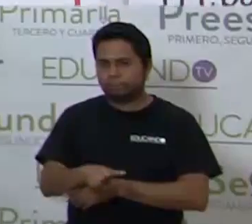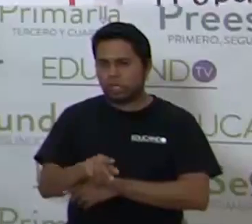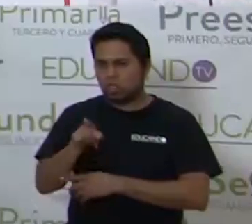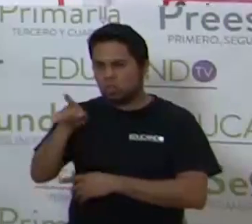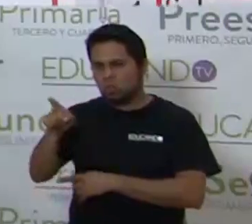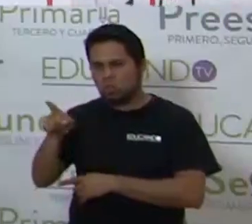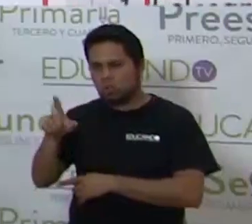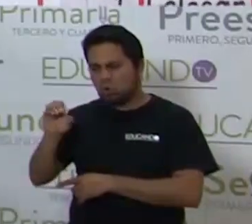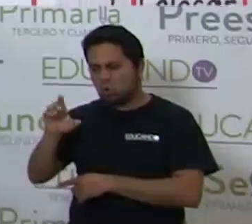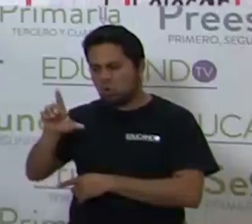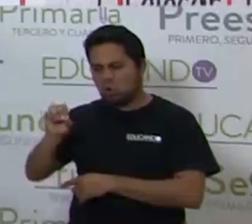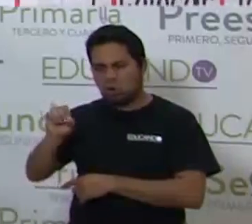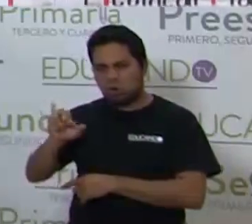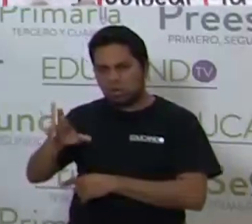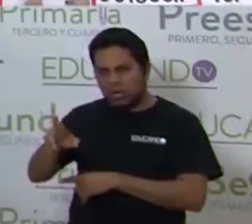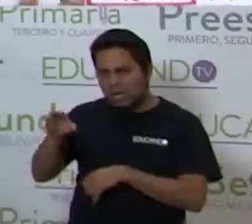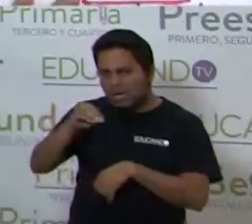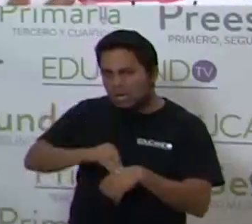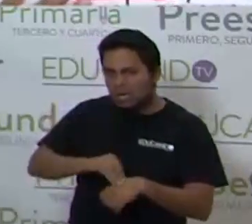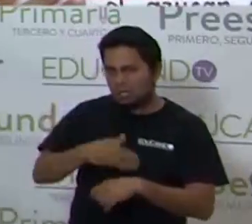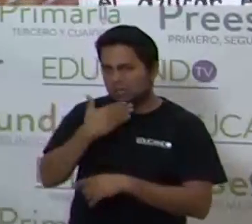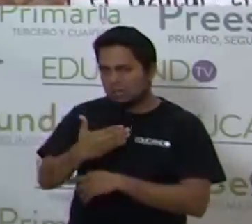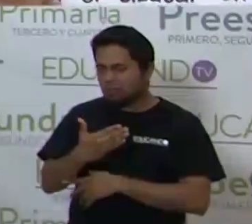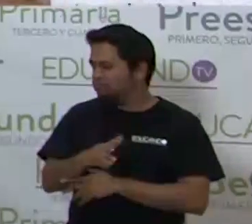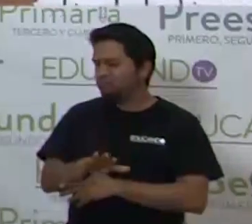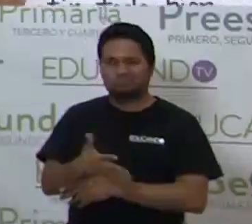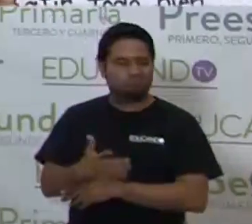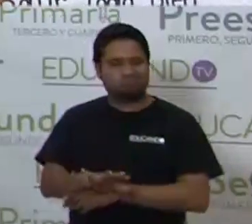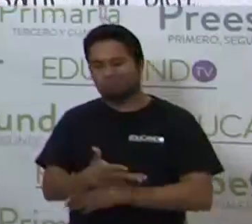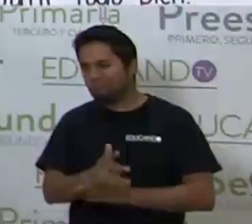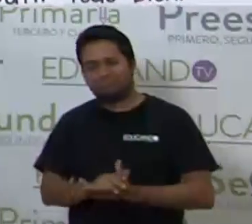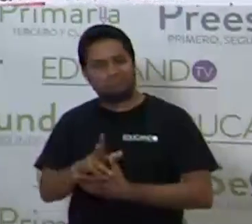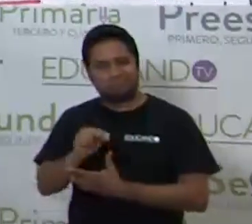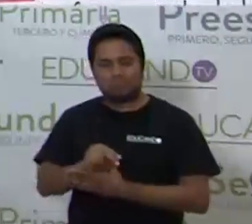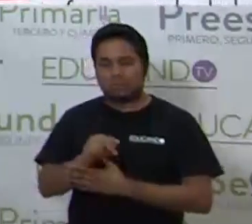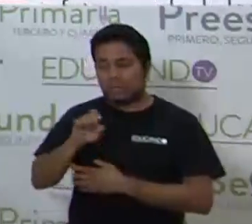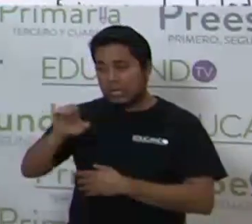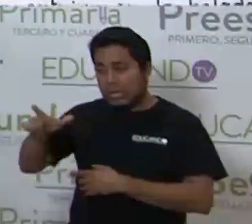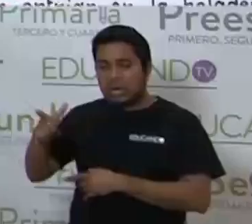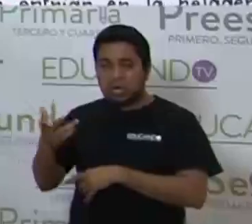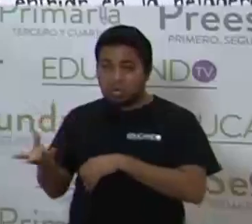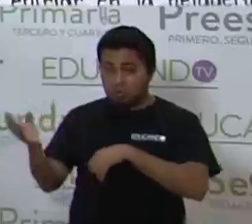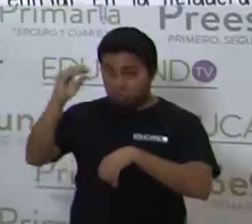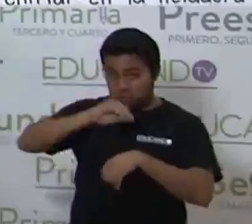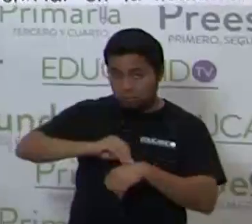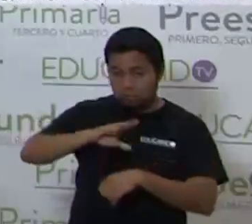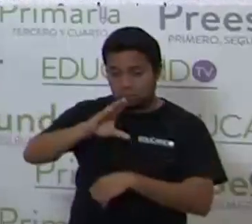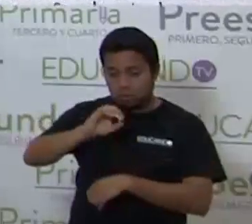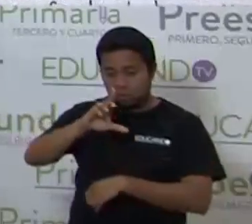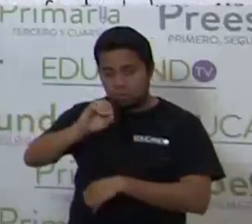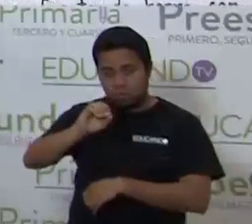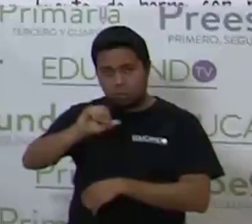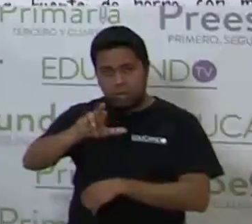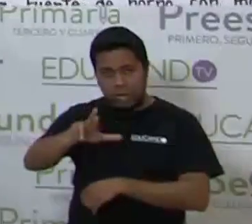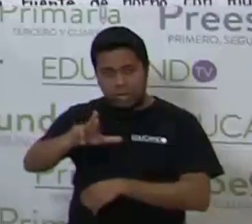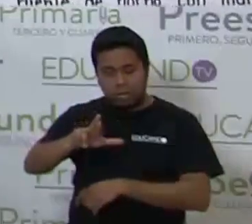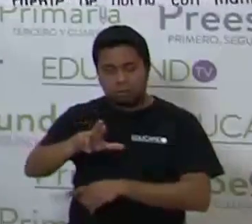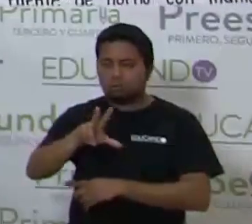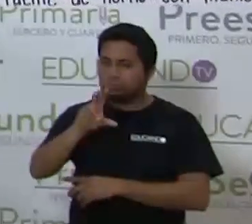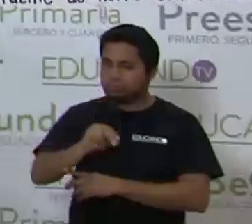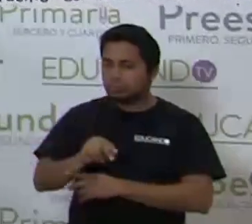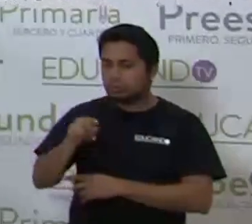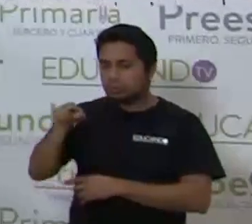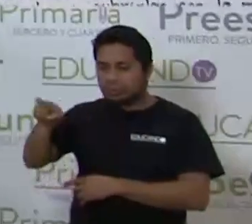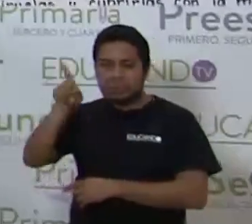Tú colocar, tampoco se escucha bien. Él colocar, tampoco.